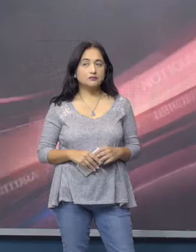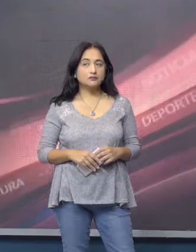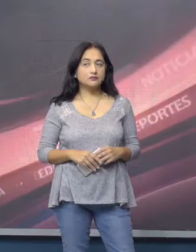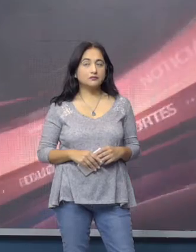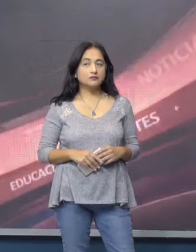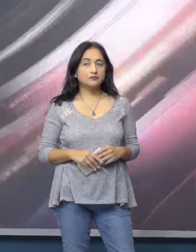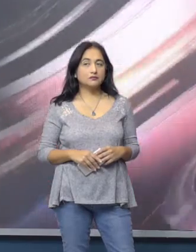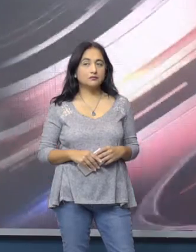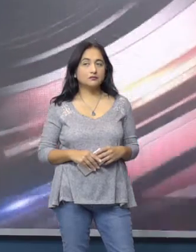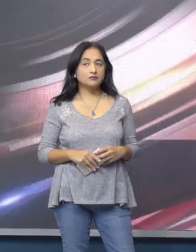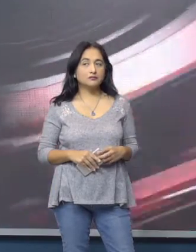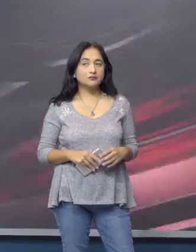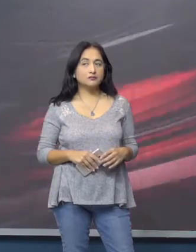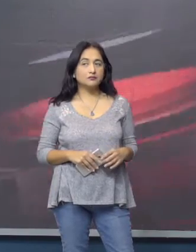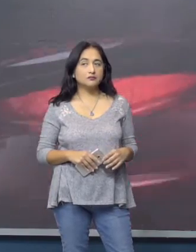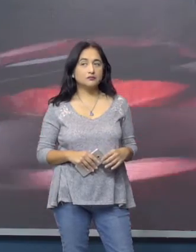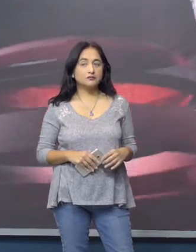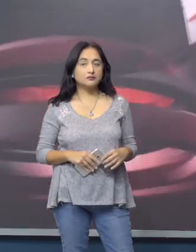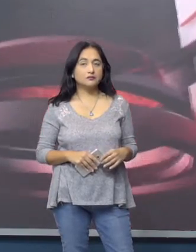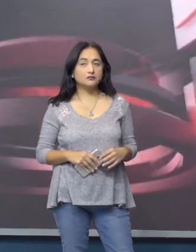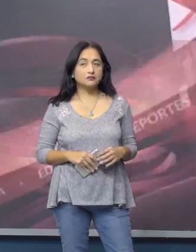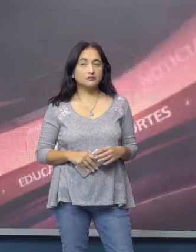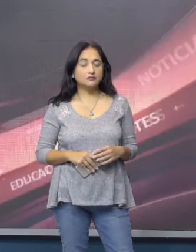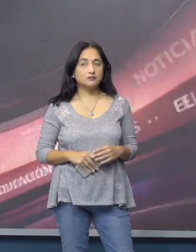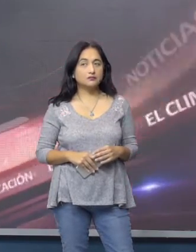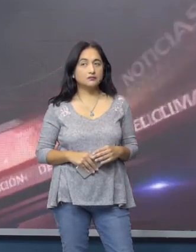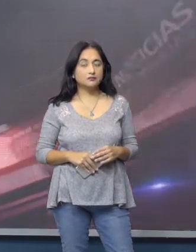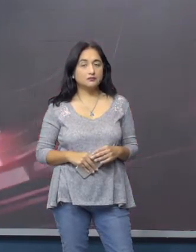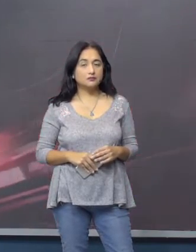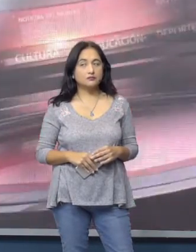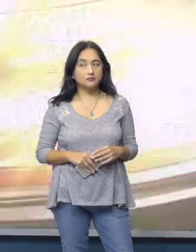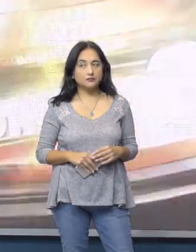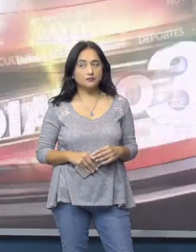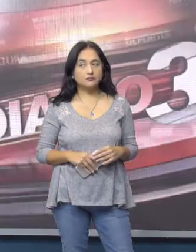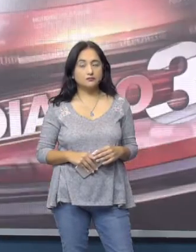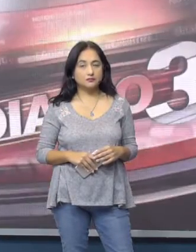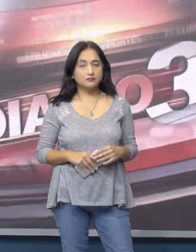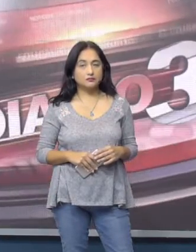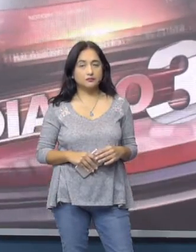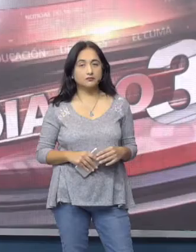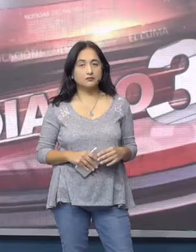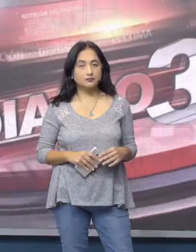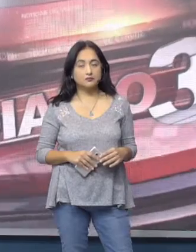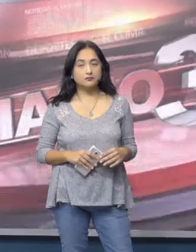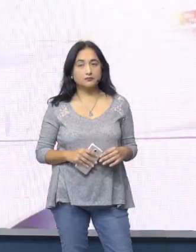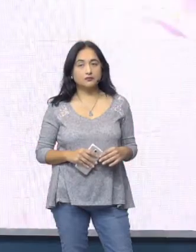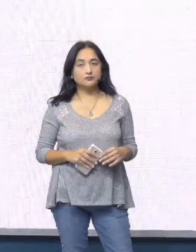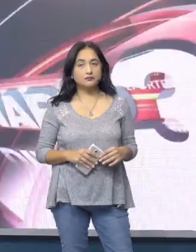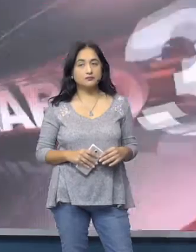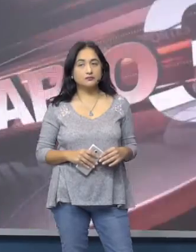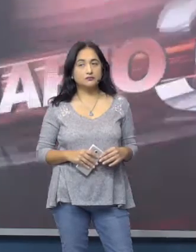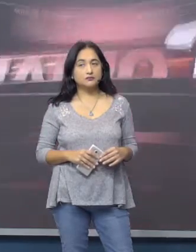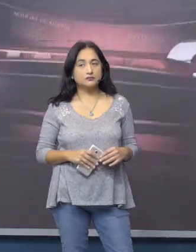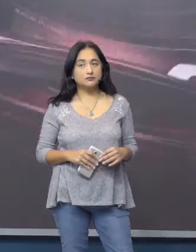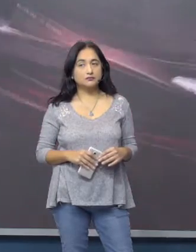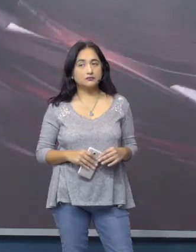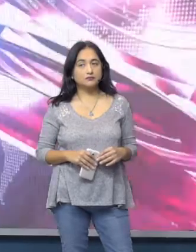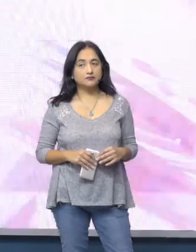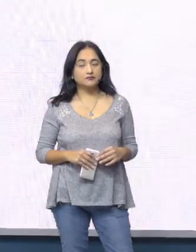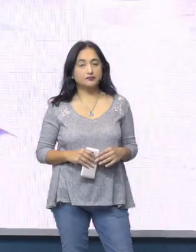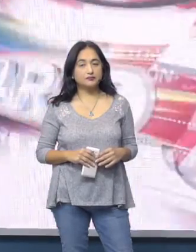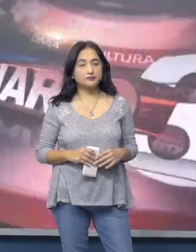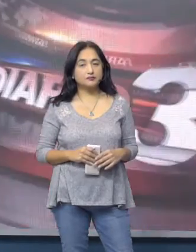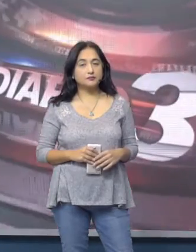condiciones sanitarias necesarias para preservar la salud de toda la comunidad educativa,